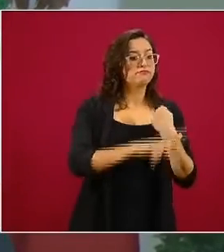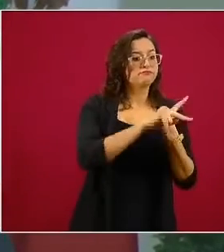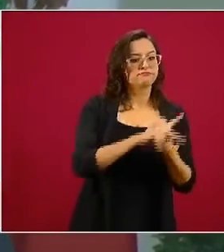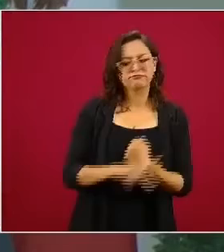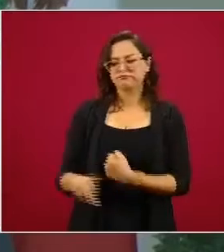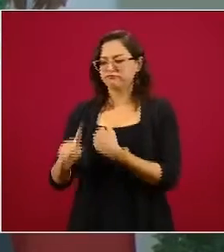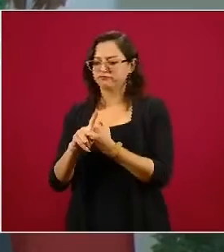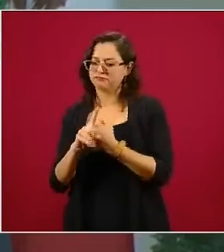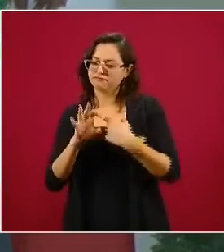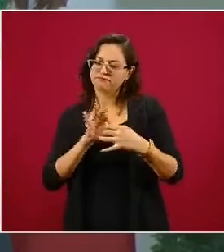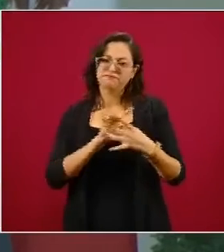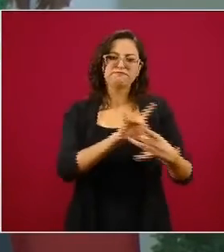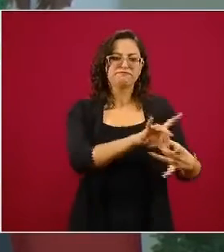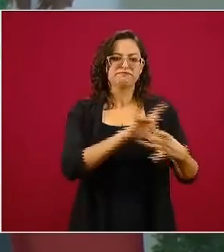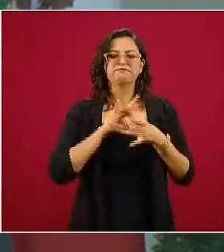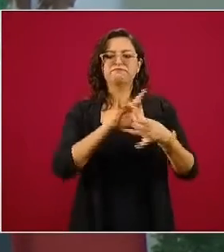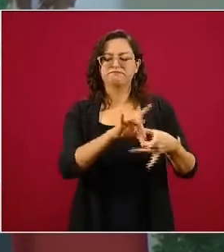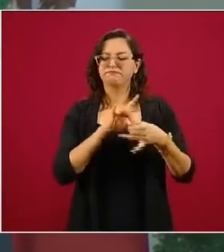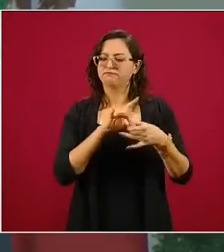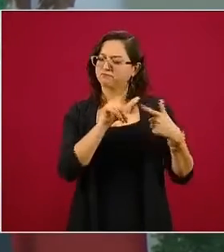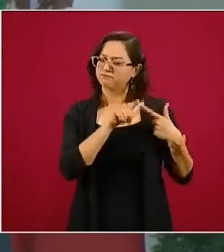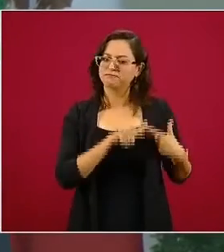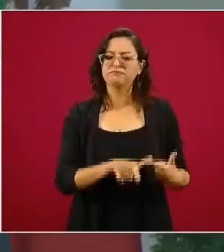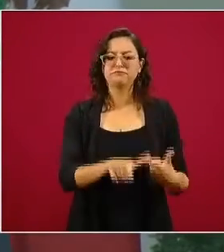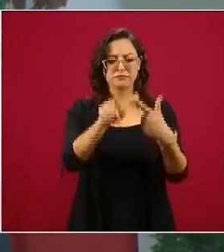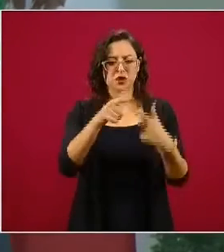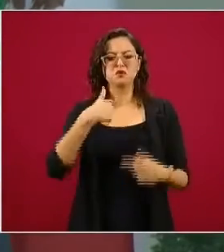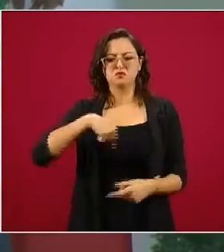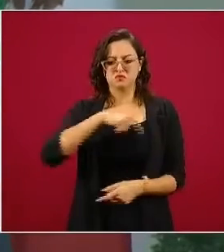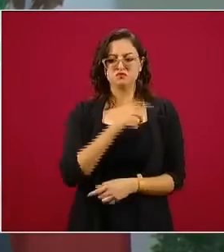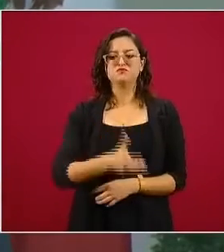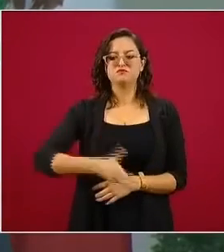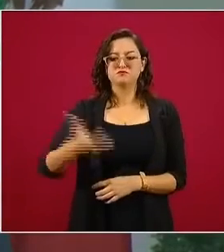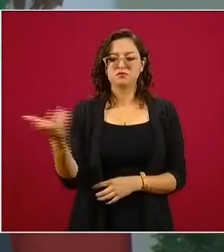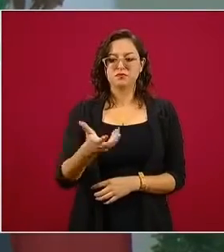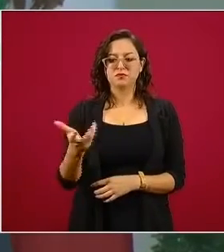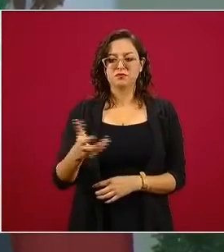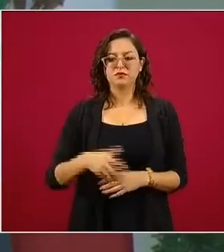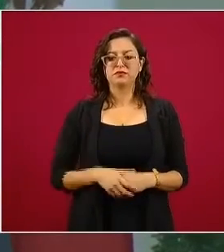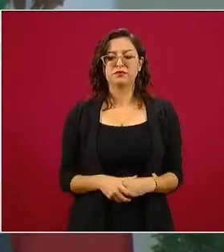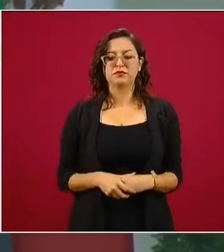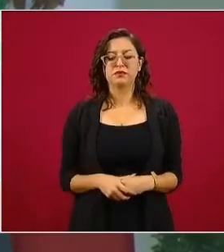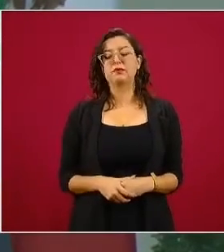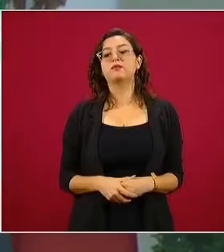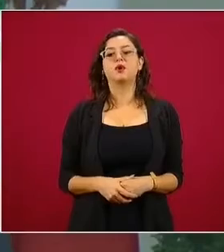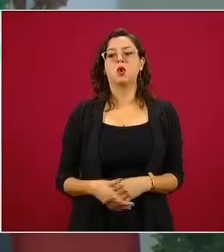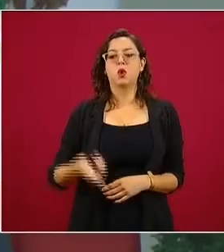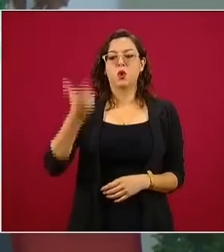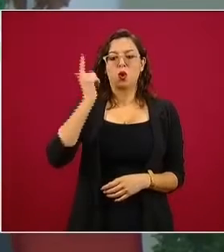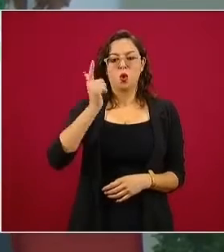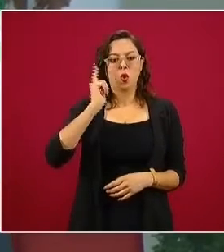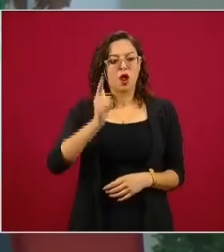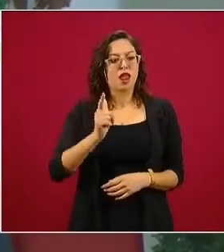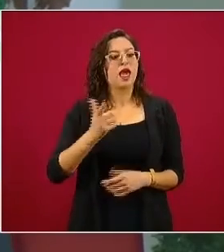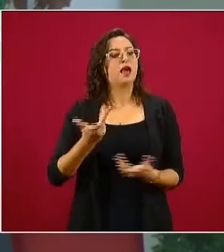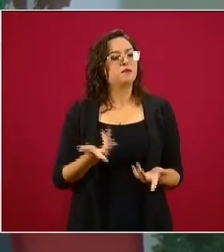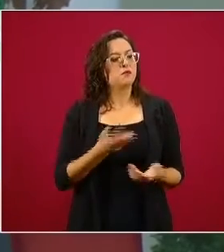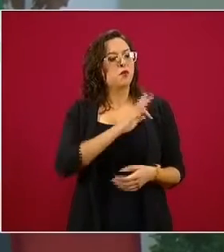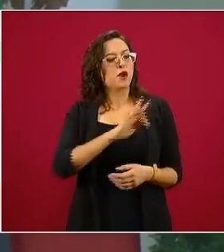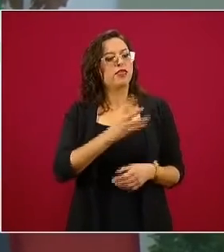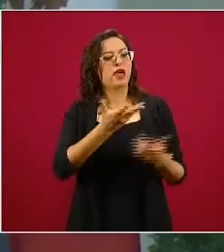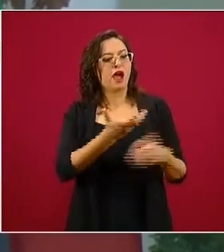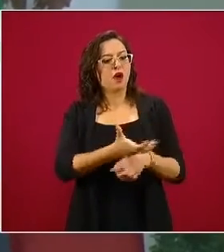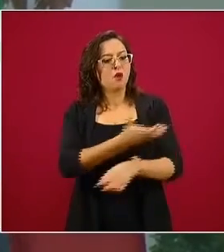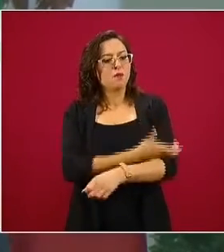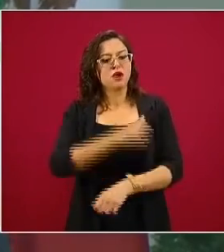trabajan hombro con hombro. Eso es lo que estamos haciendo. Señor presidente, lo esperamos en la noche a una cena de gala con